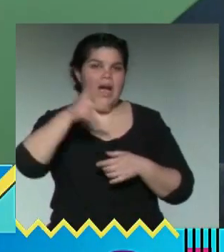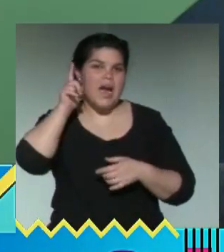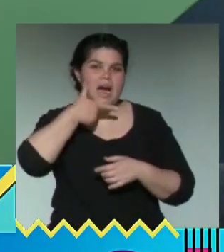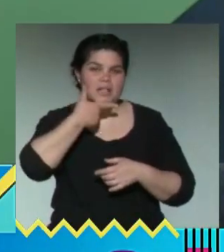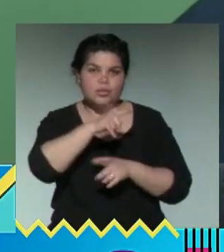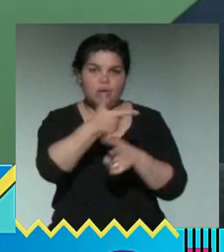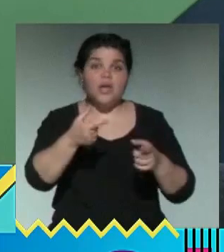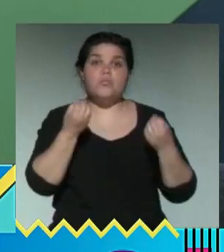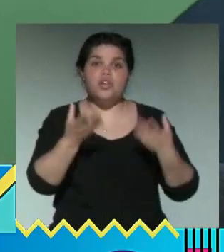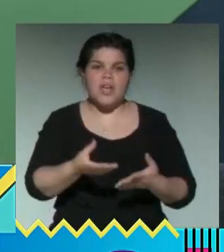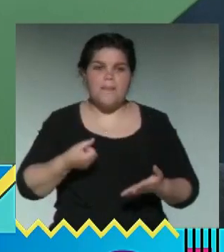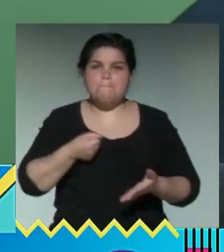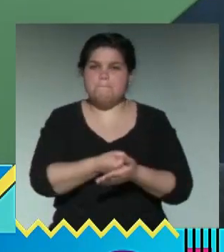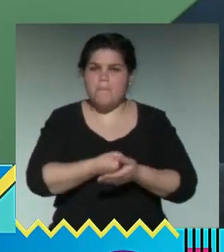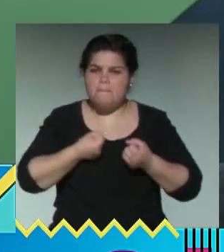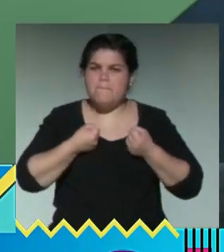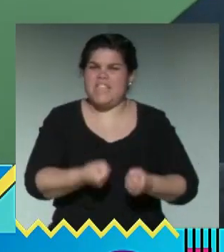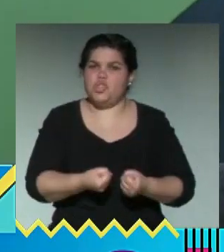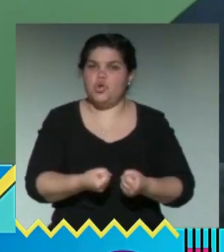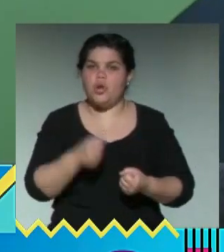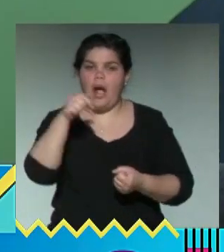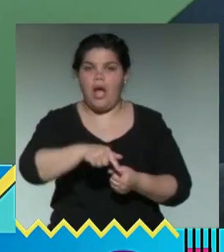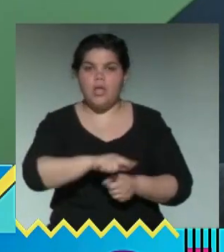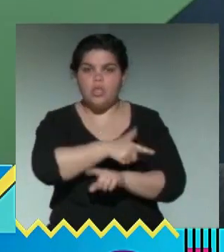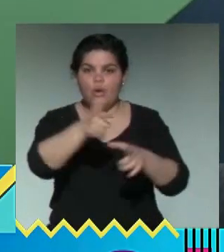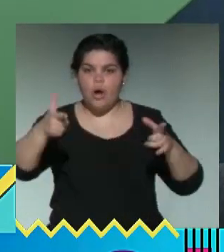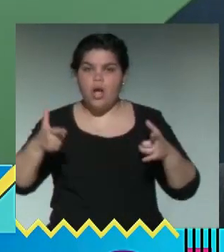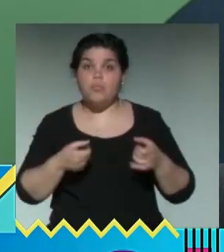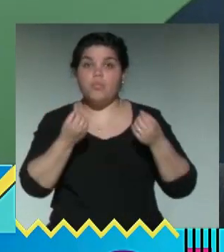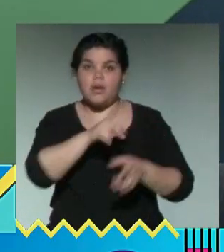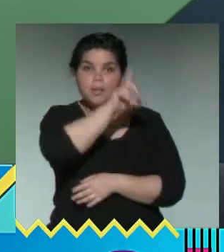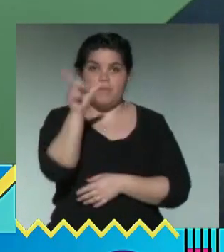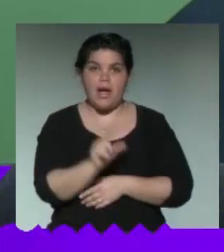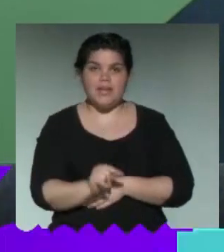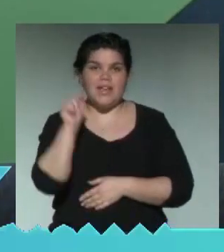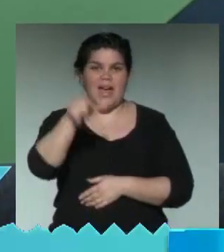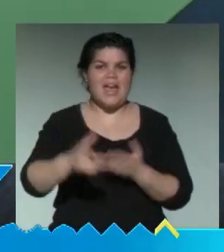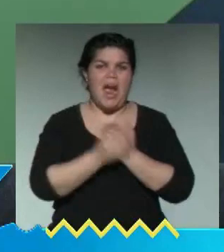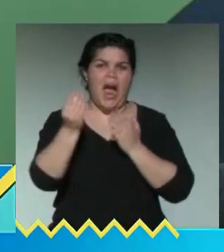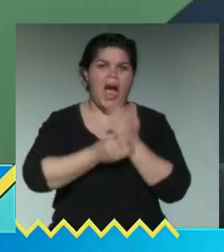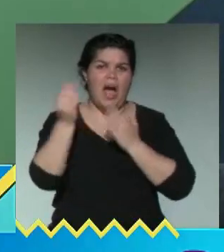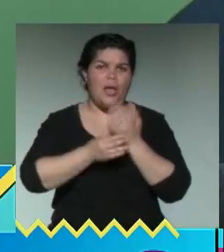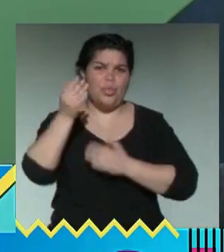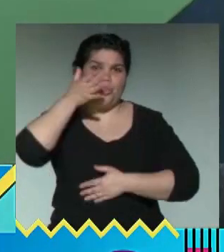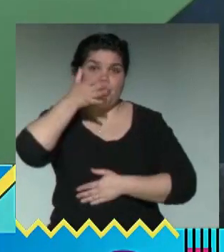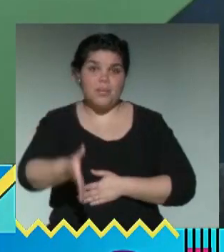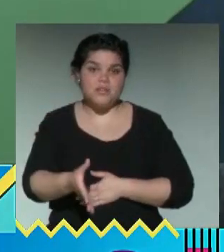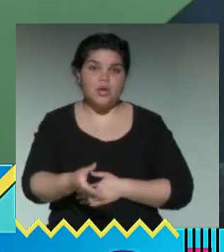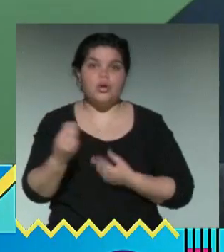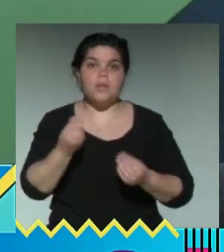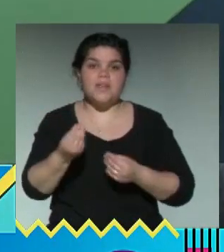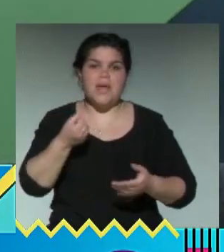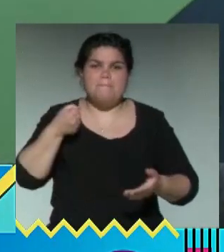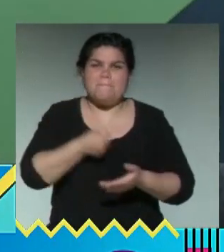de gas no puede llegar a ciertos sectores del país. ¿Por qué? Porque el resto del país está haciendo un uso excesivo también de todas estas formas de obtención